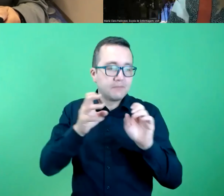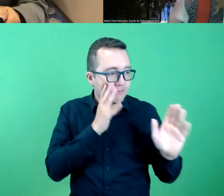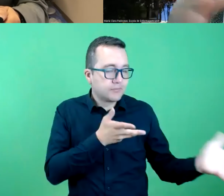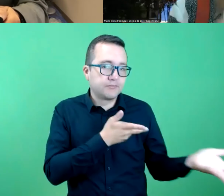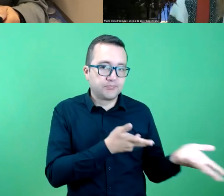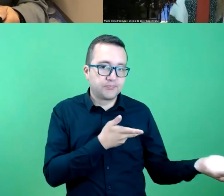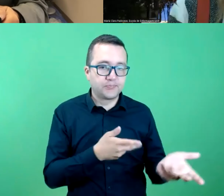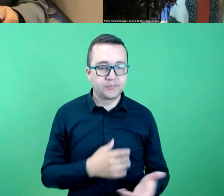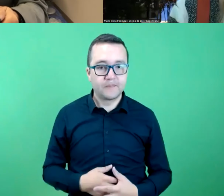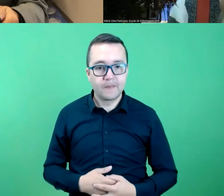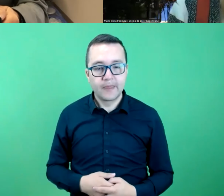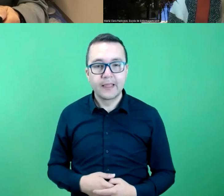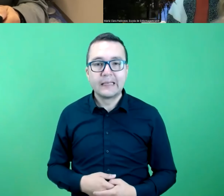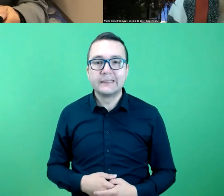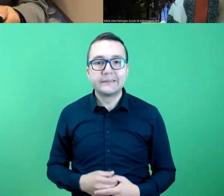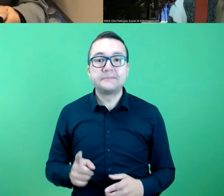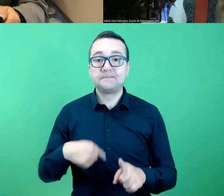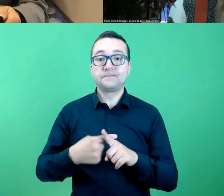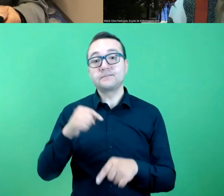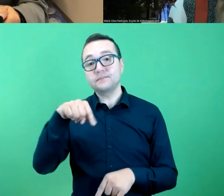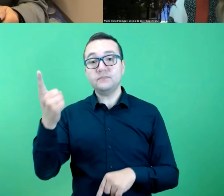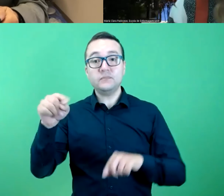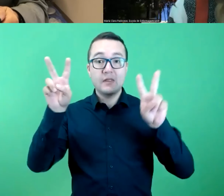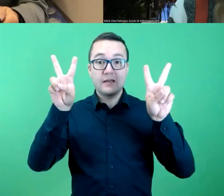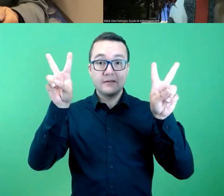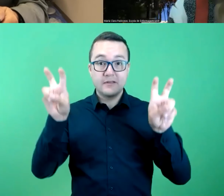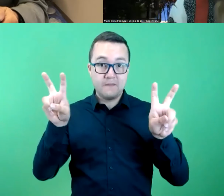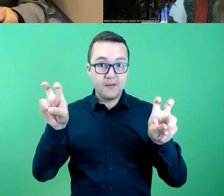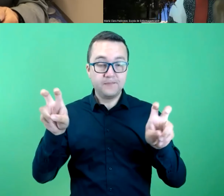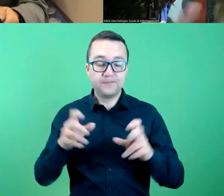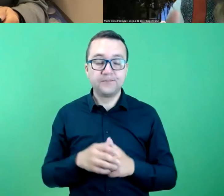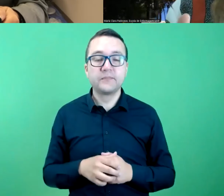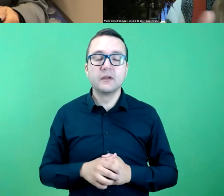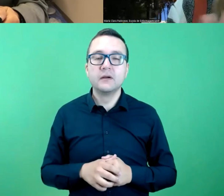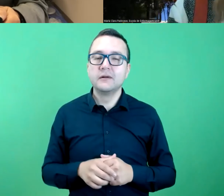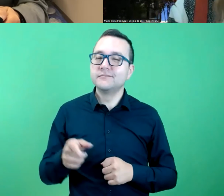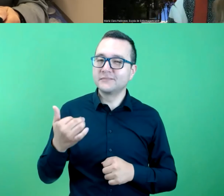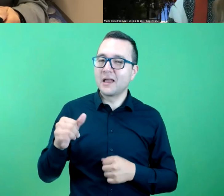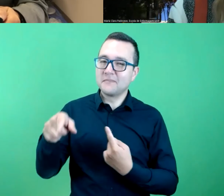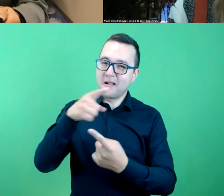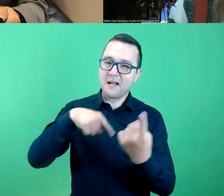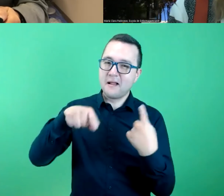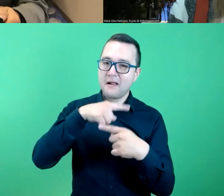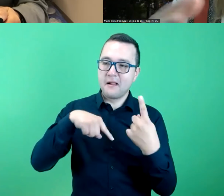fue abordado en uno de los temas es la importancia de un trabajo